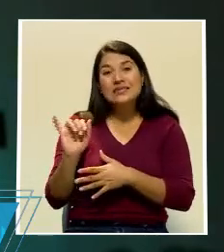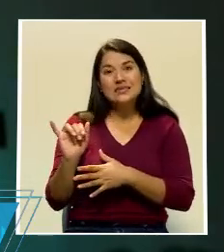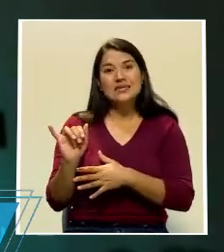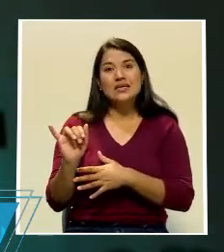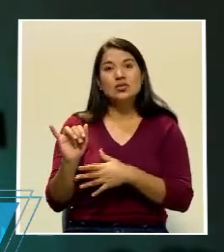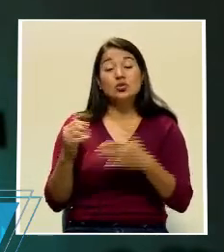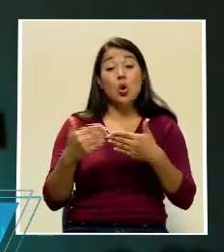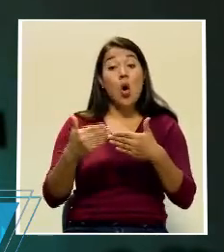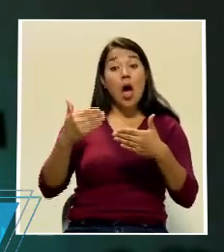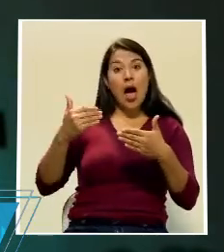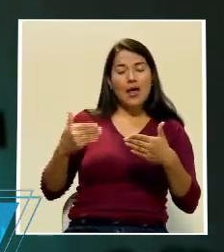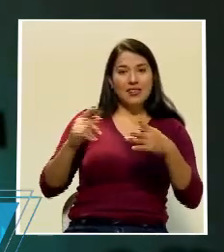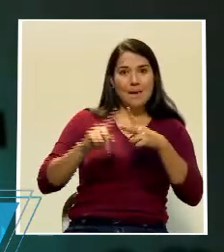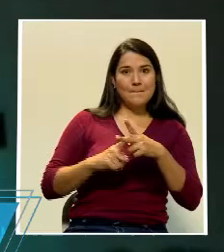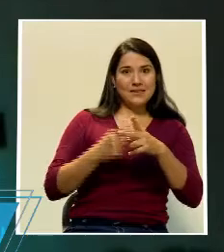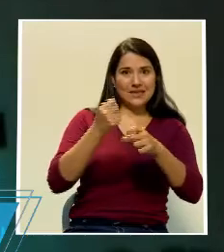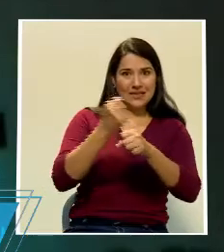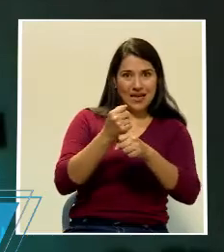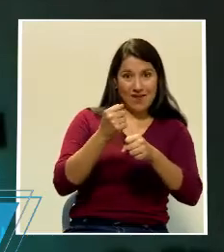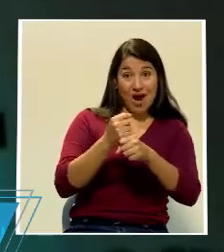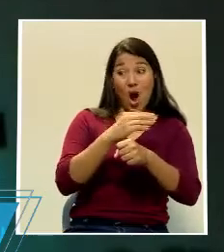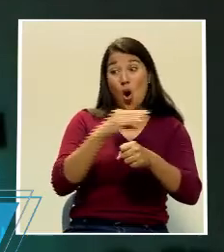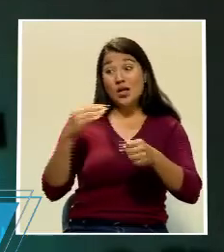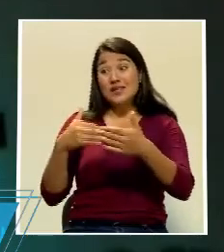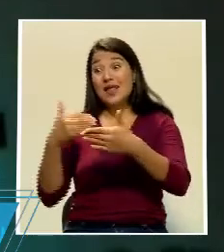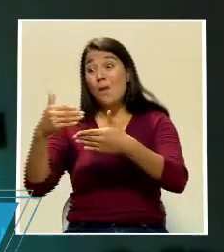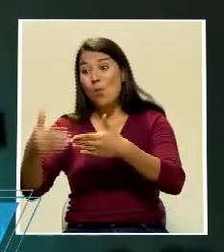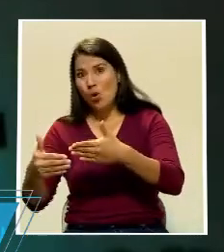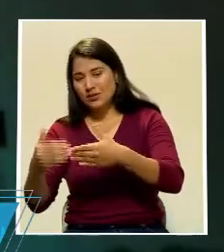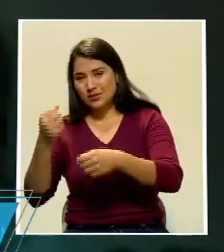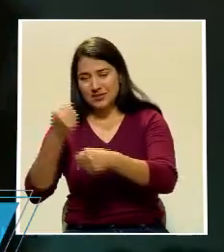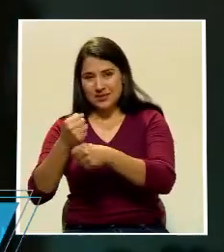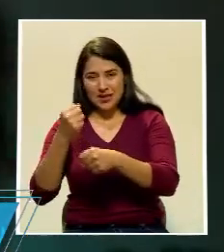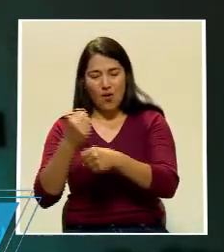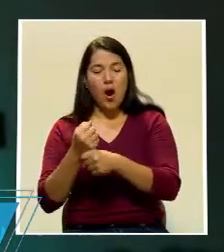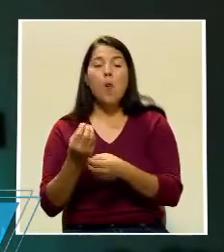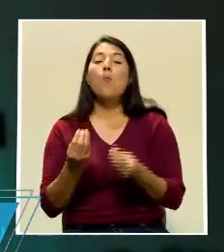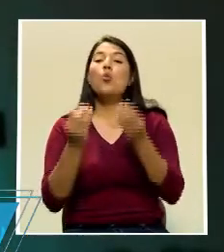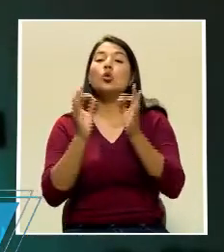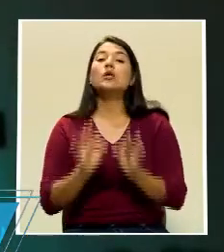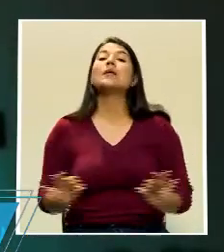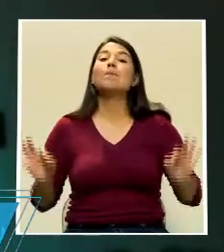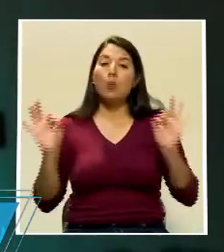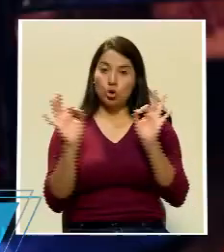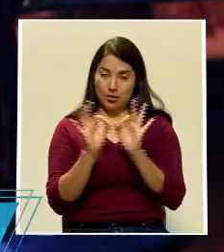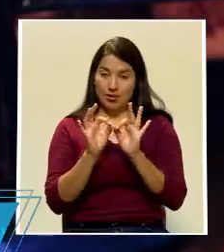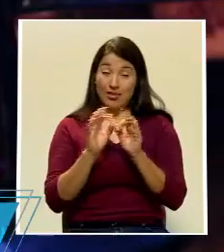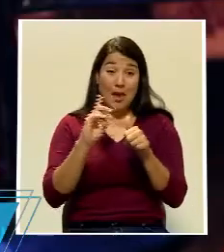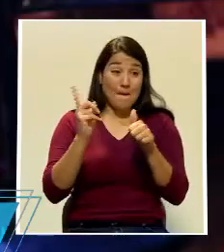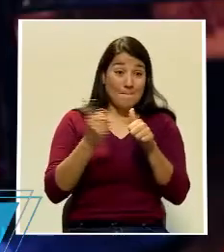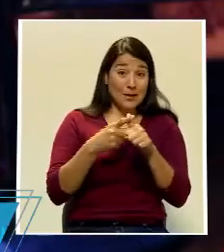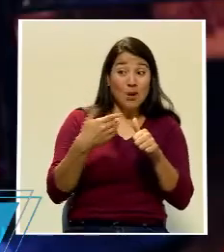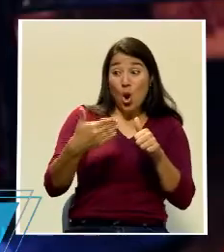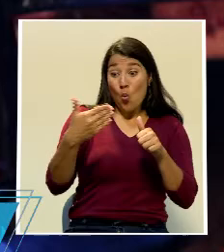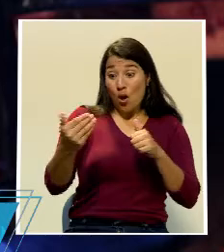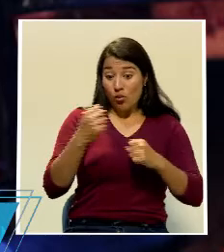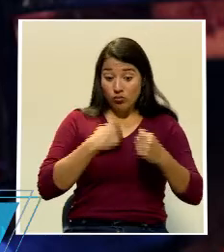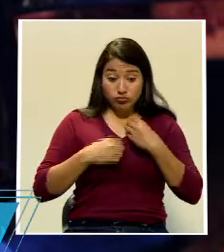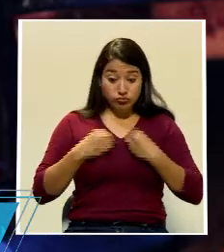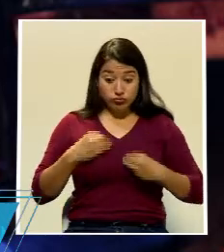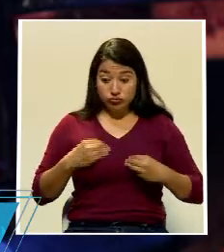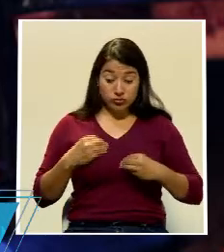su rutina de trabajo son vitales, porque el primero, cuando se levantan, cuando se preparan, se montan en el bus, es